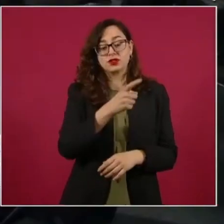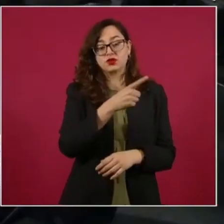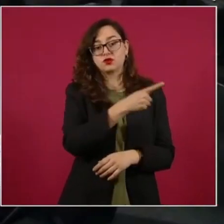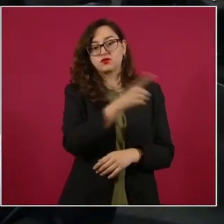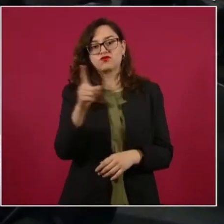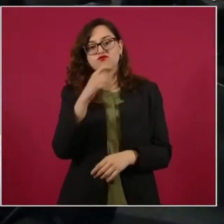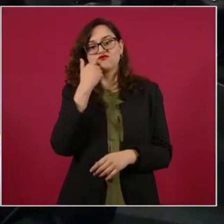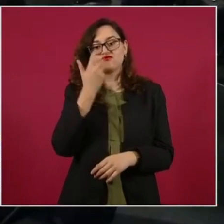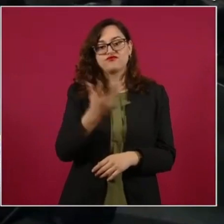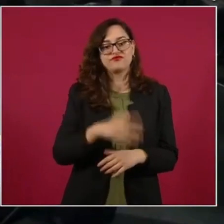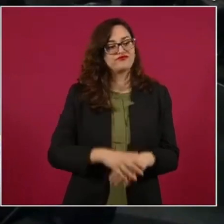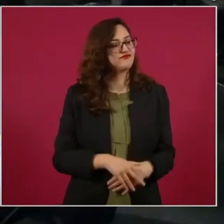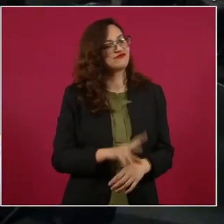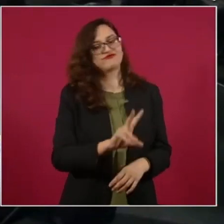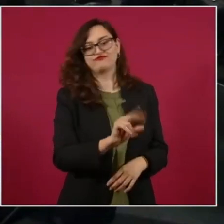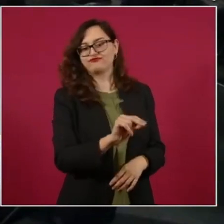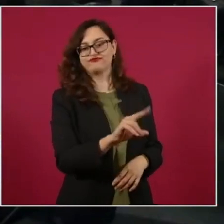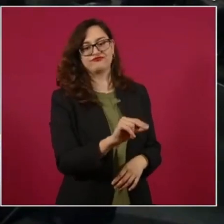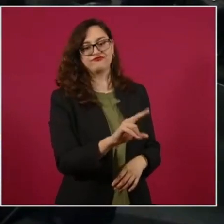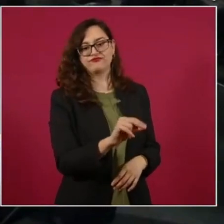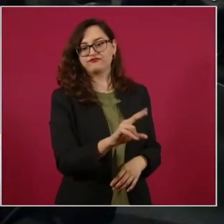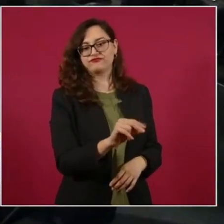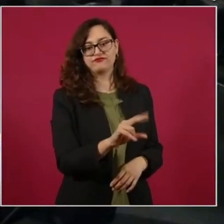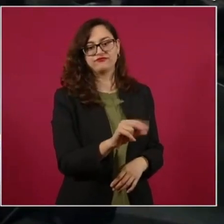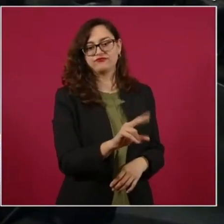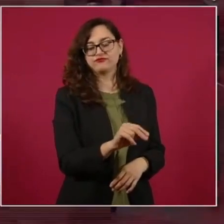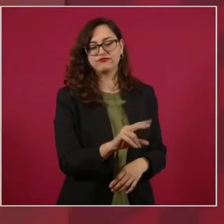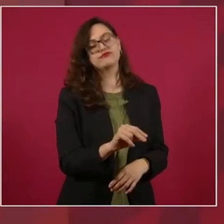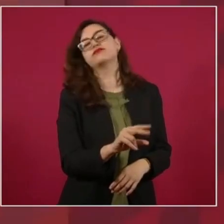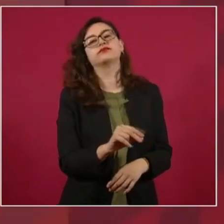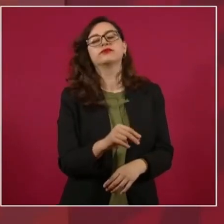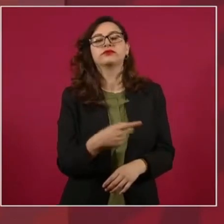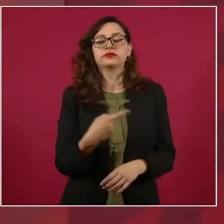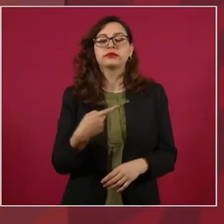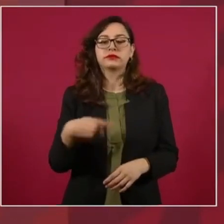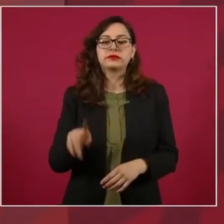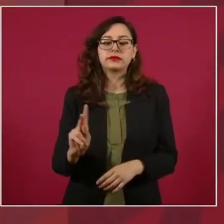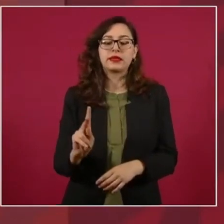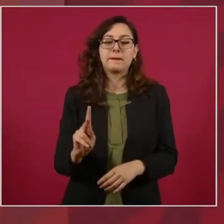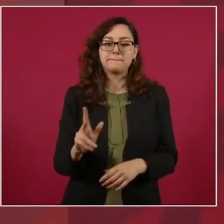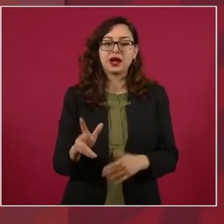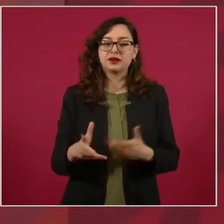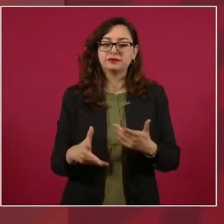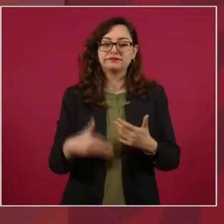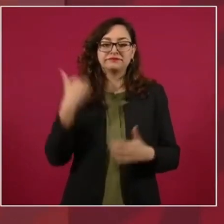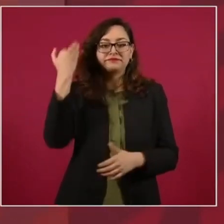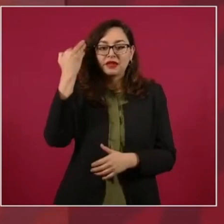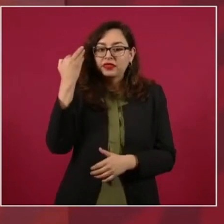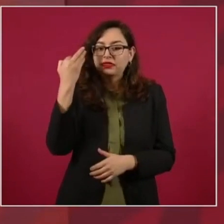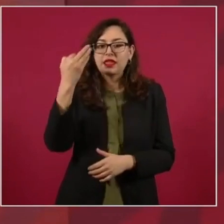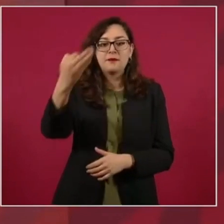Eso no se logró, pero sí no hubo ley reglamentaria.